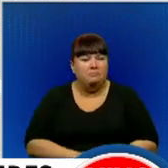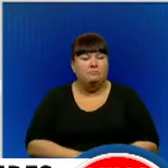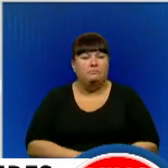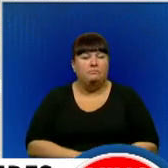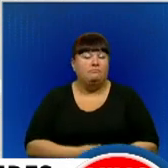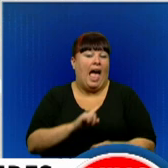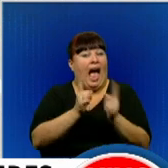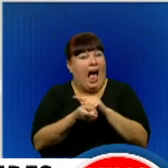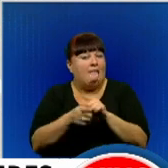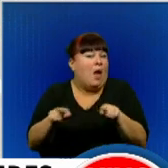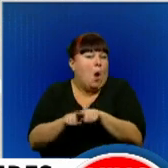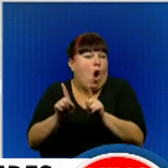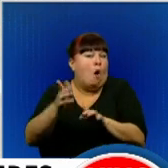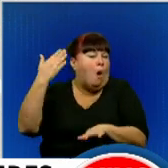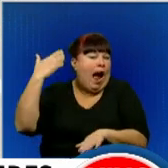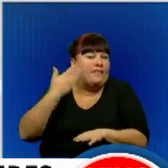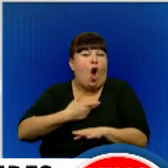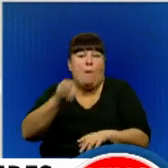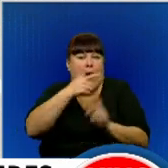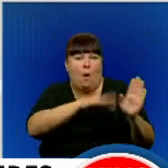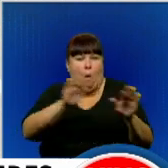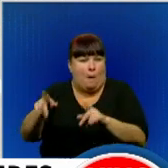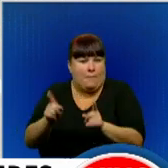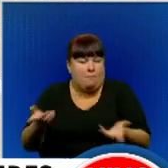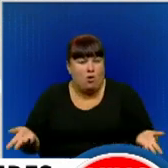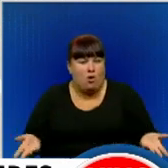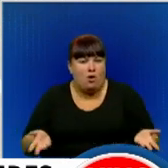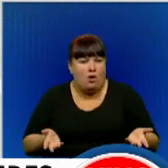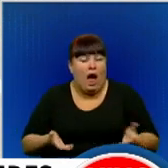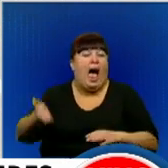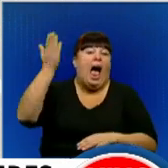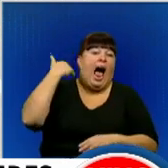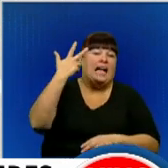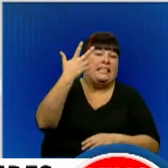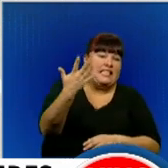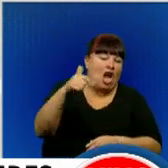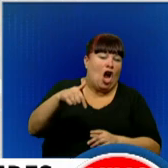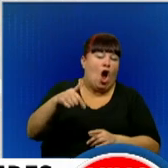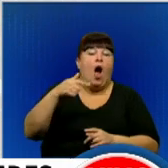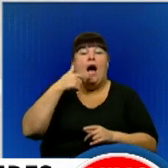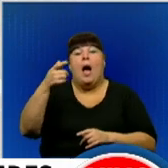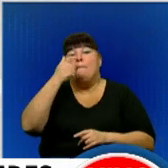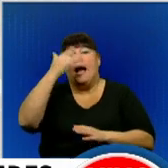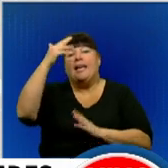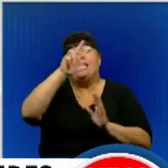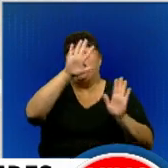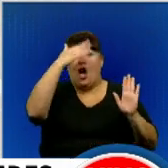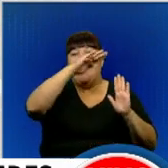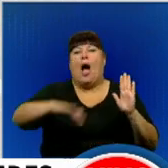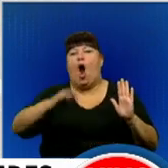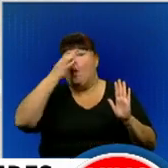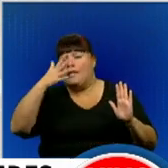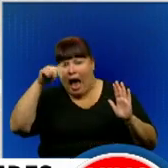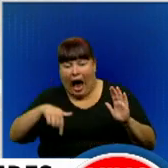en todo caso lo dejan igual de lo que estaba antes de gobierno de macri ante estaba el 35 macri lo bajo el del 35 al 25